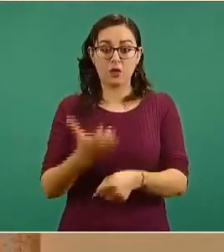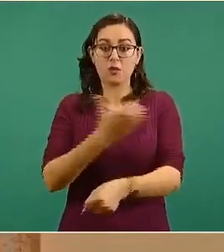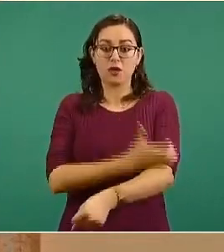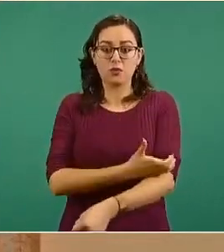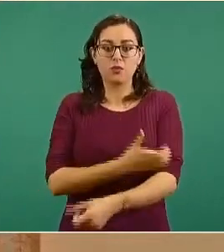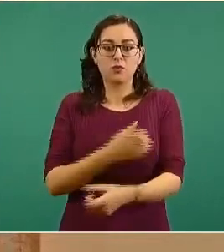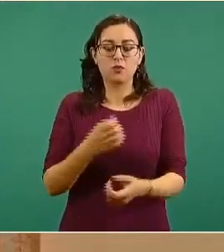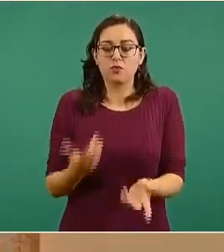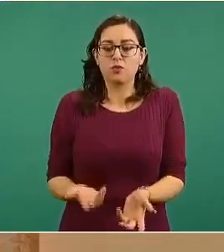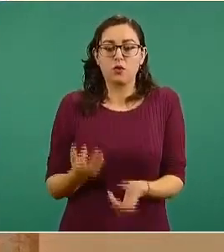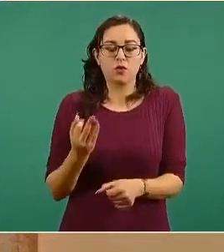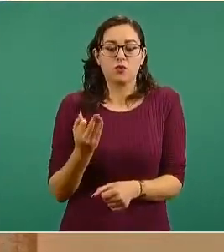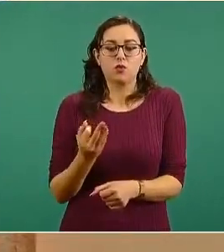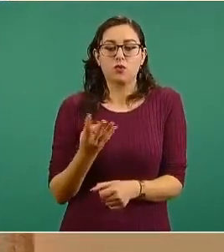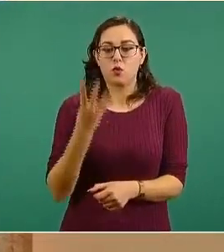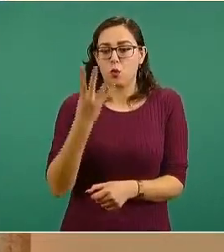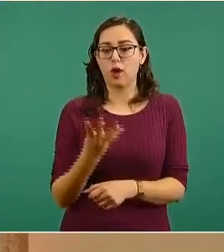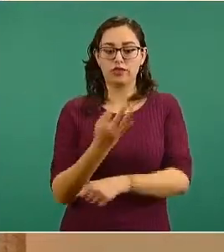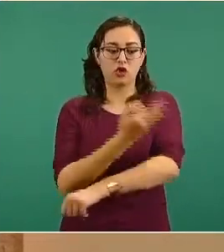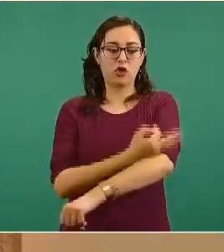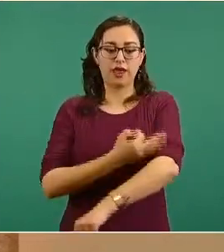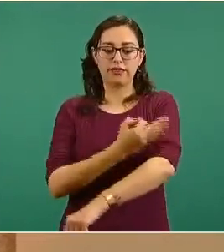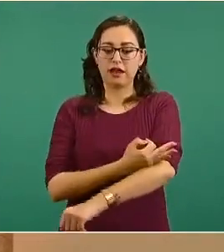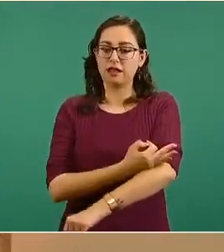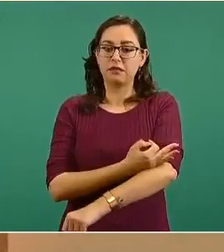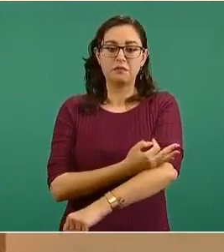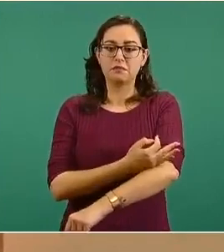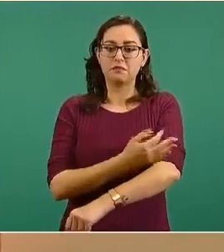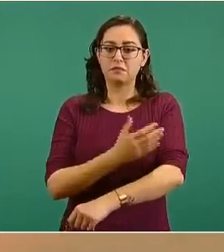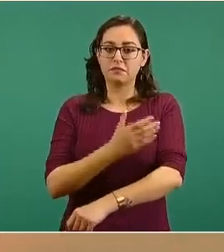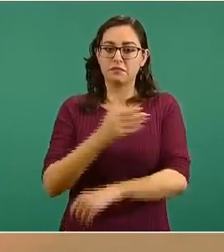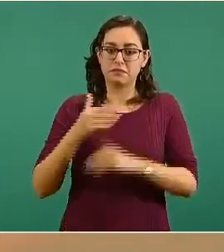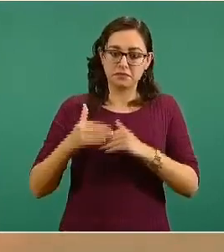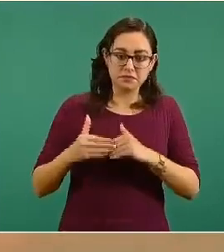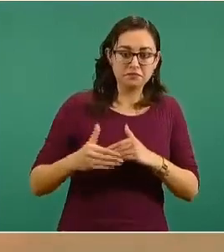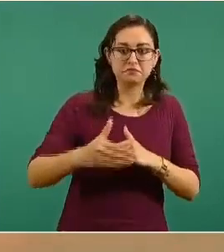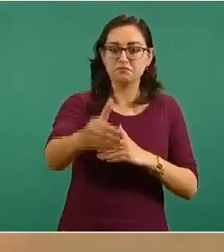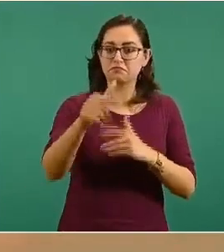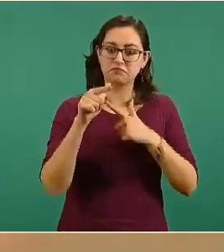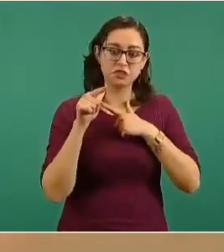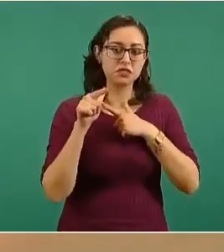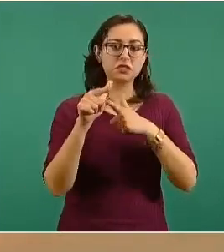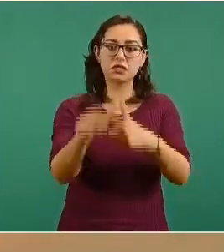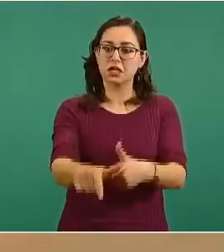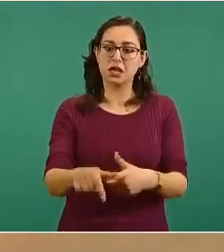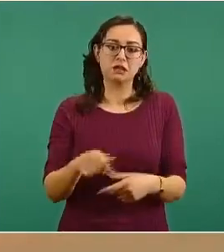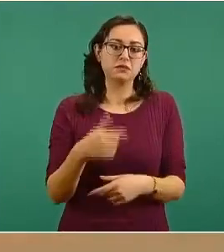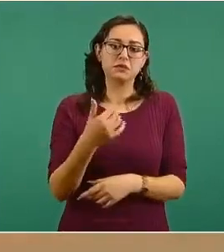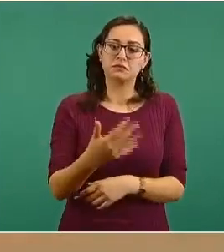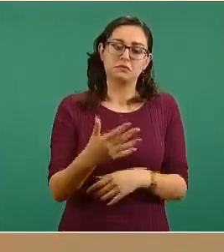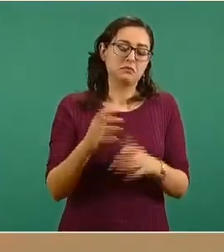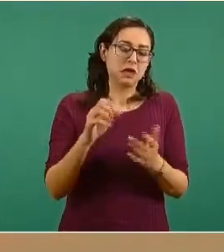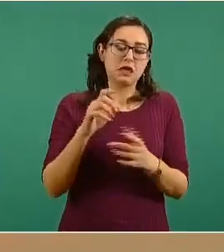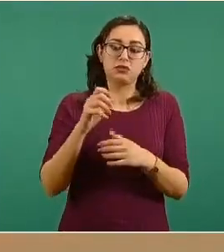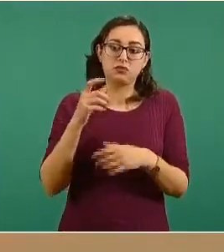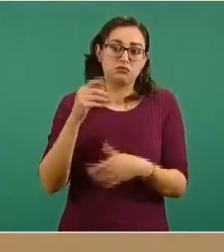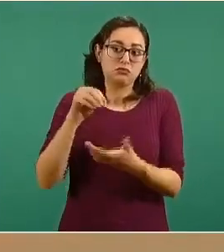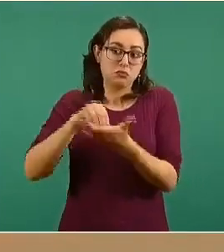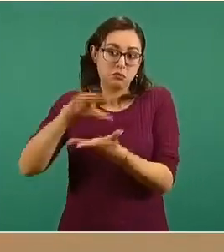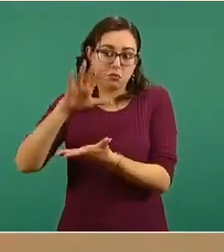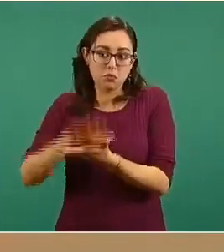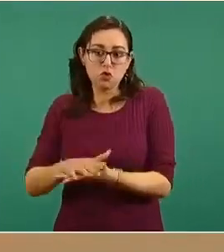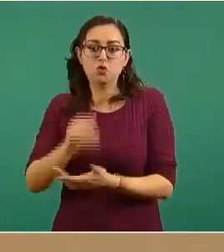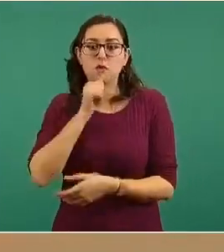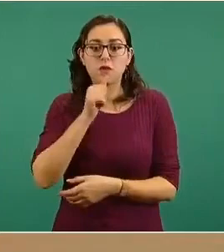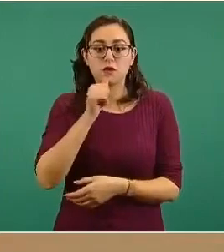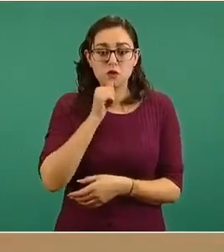momento, trabajadores y trabajadoras de la salud, que pudieran no estar registrados en la plataforma por alguna